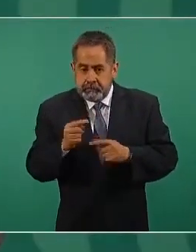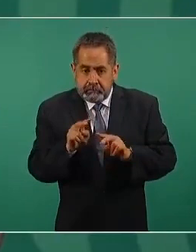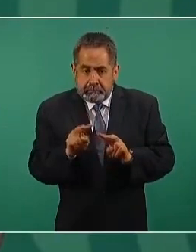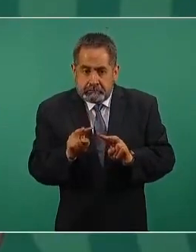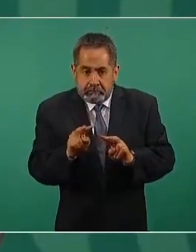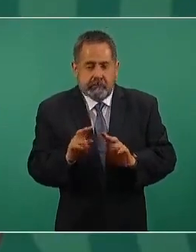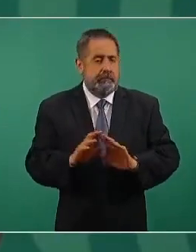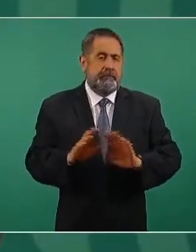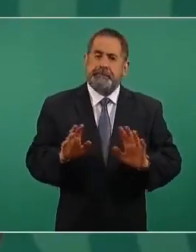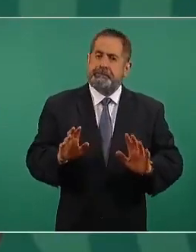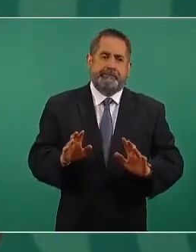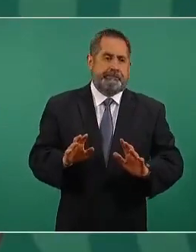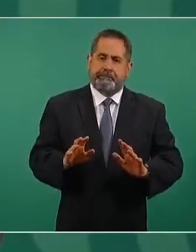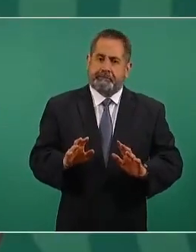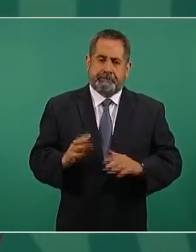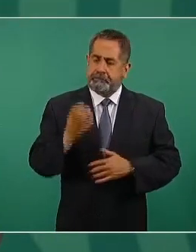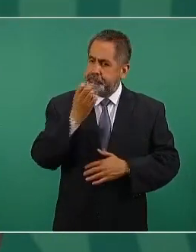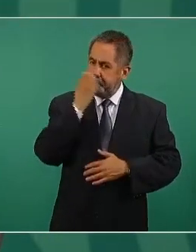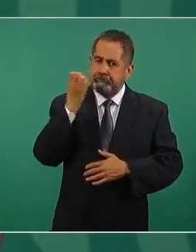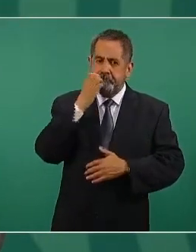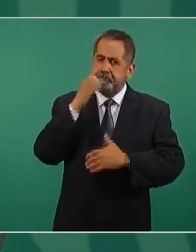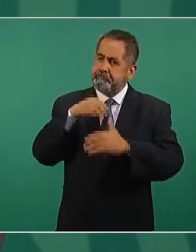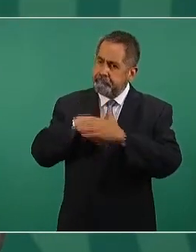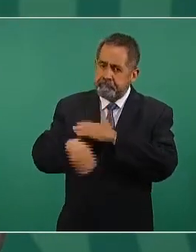Además, la escuela